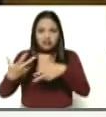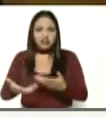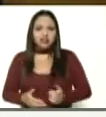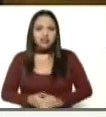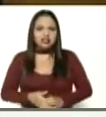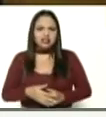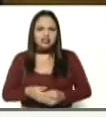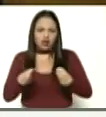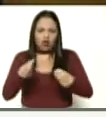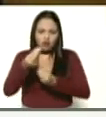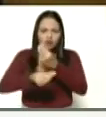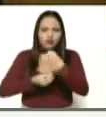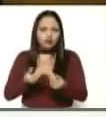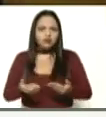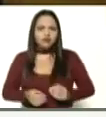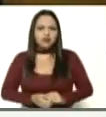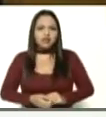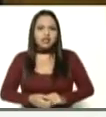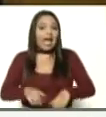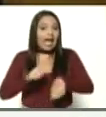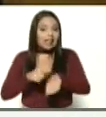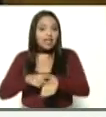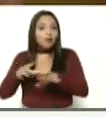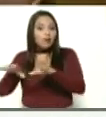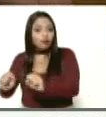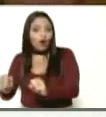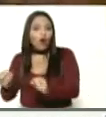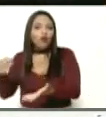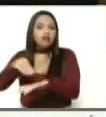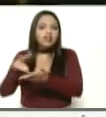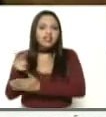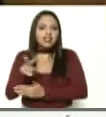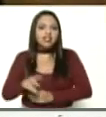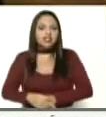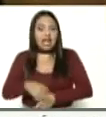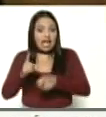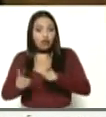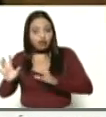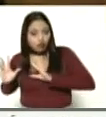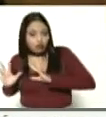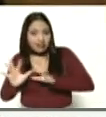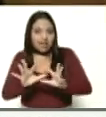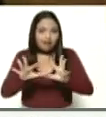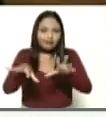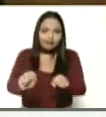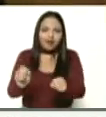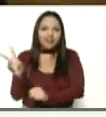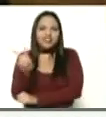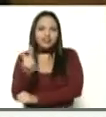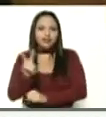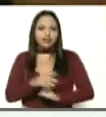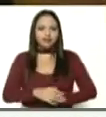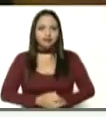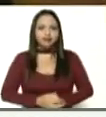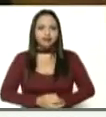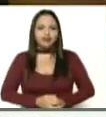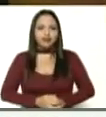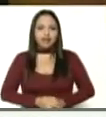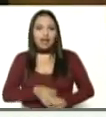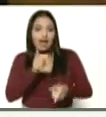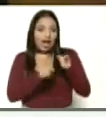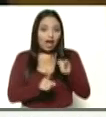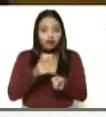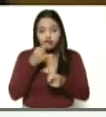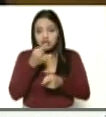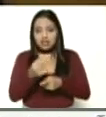hacemos? Es el momento de apoderarnos de todo. Y entonces, bueno, habían unos que venían a apoderarse de todo. Y habían otros que habían dicho,